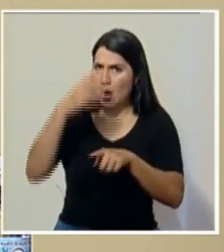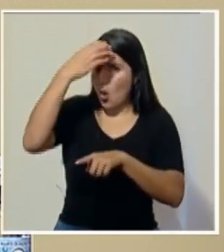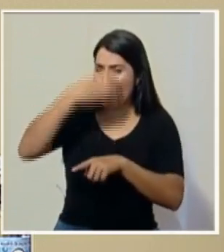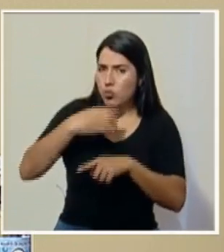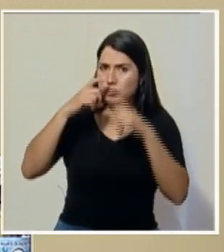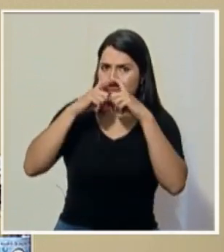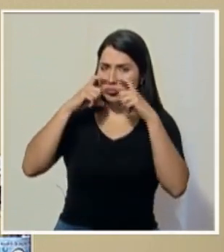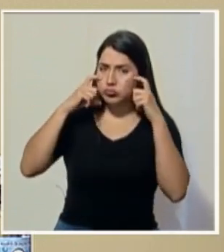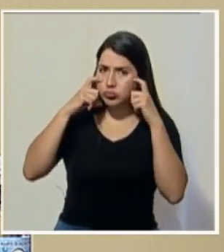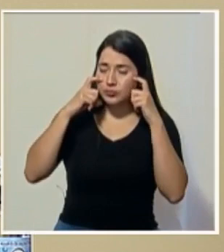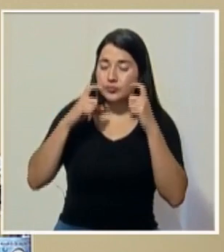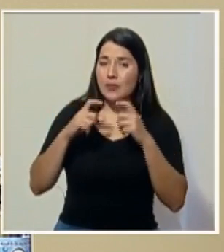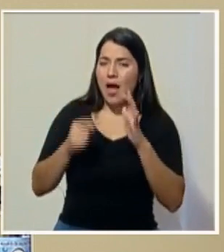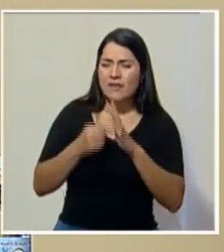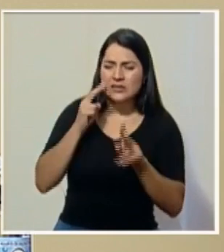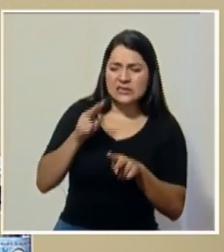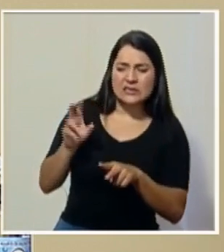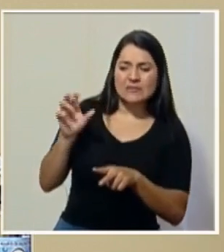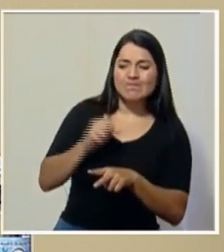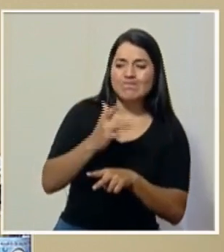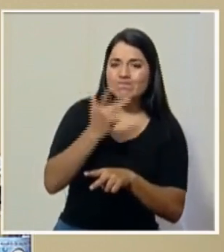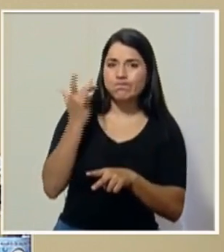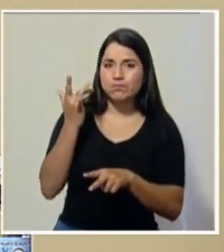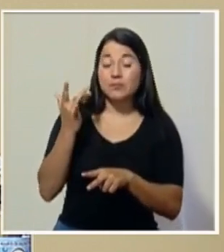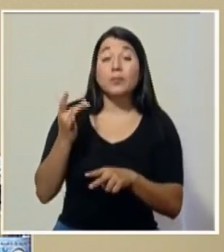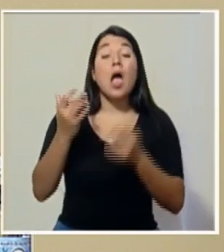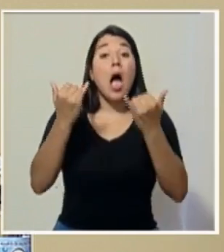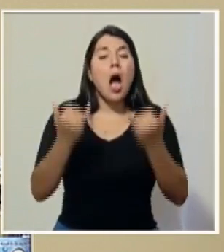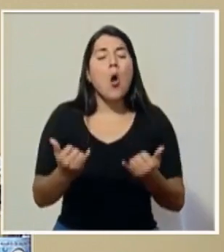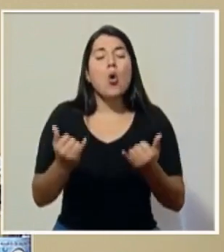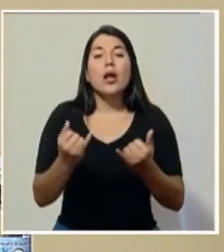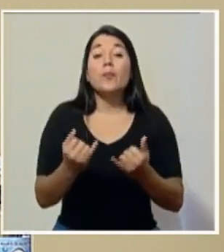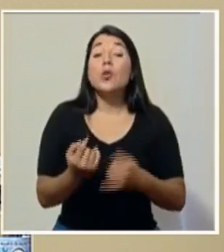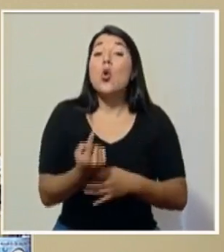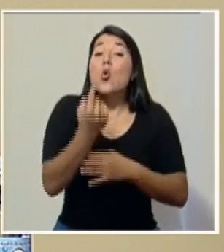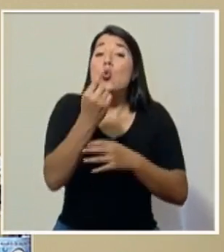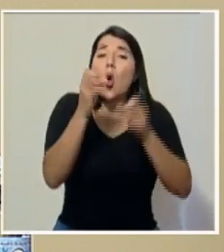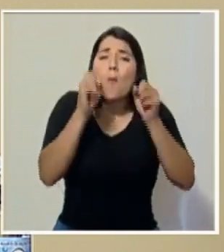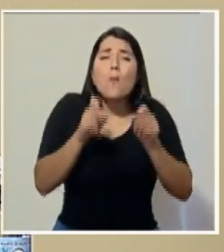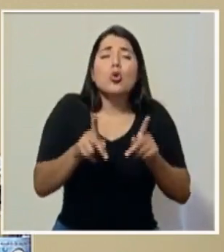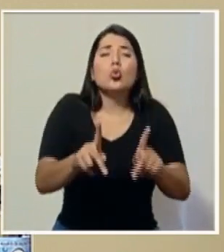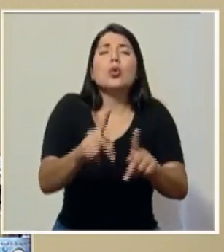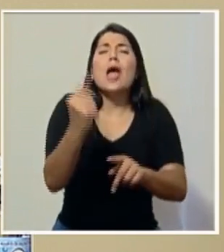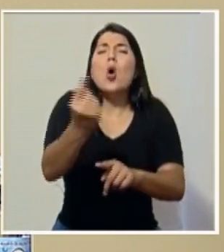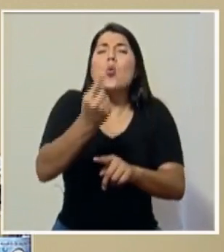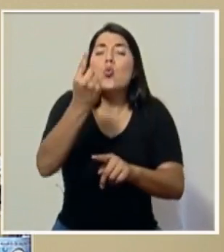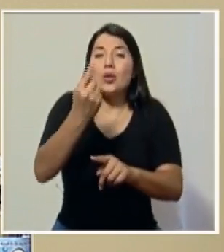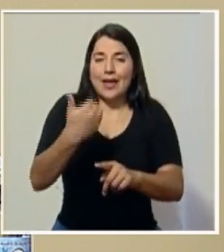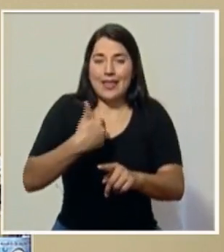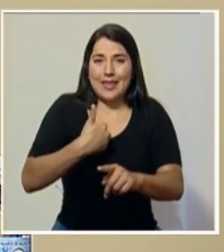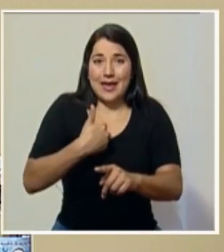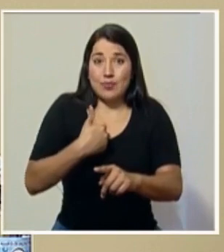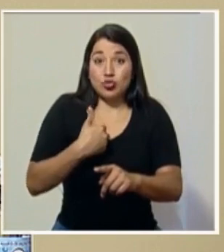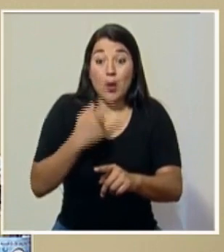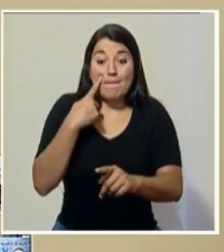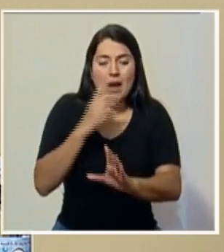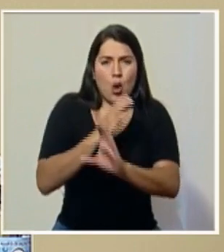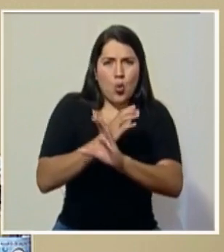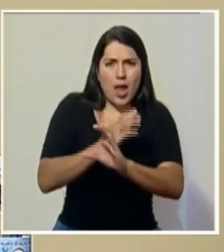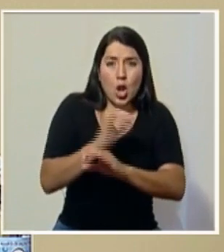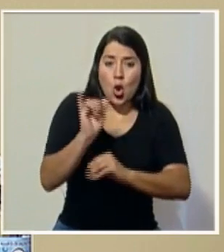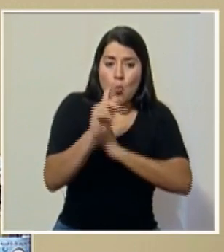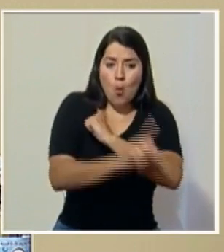esa protección con los niños. Pero vuelvo al punto, o sea, es una oportunidad única que tenemos de cuidarnos como país, como sociedad,